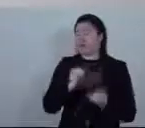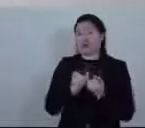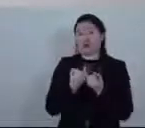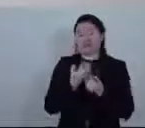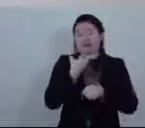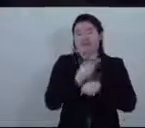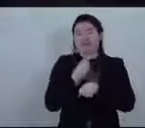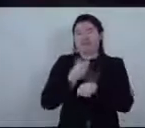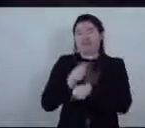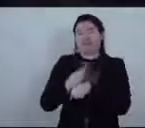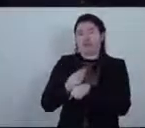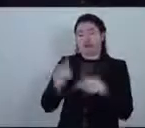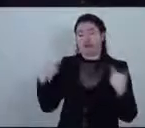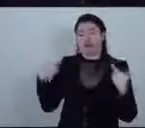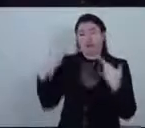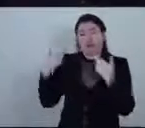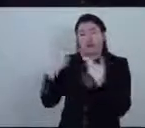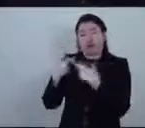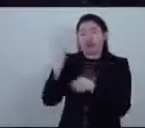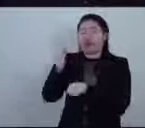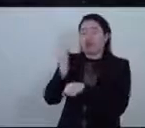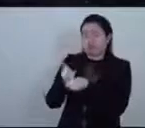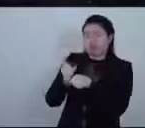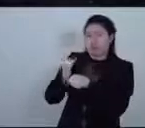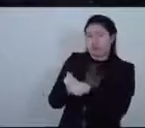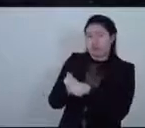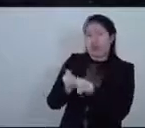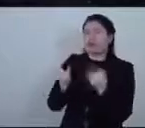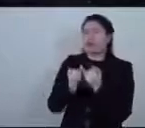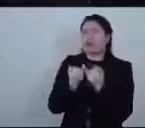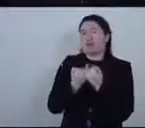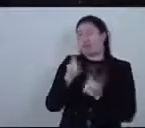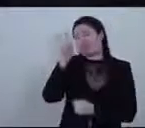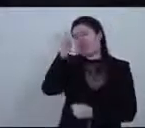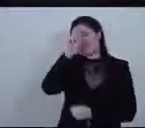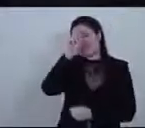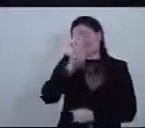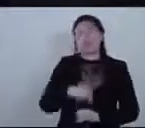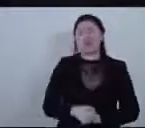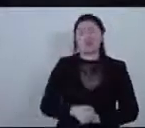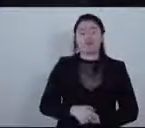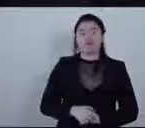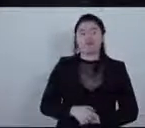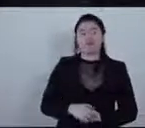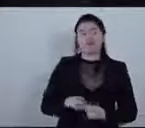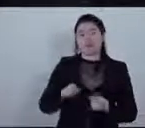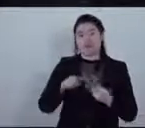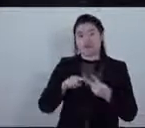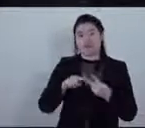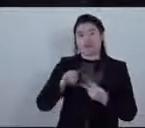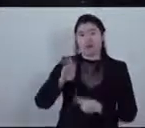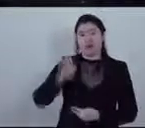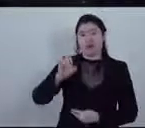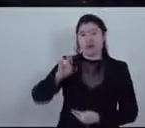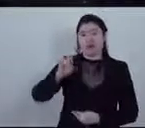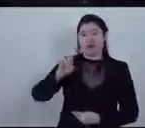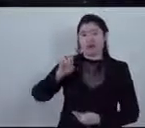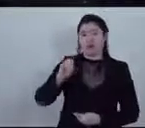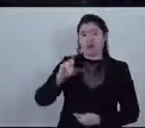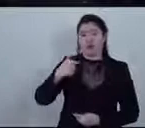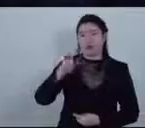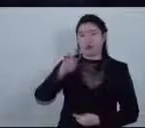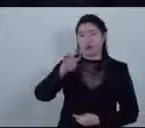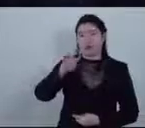estructuras, docente, investigador y consultor. El doctor Bernardo Gómez González,